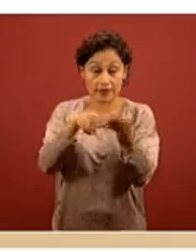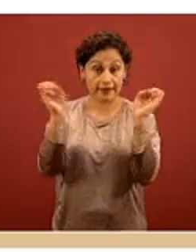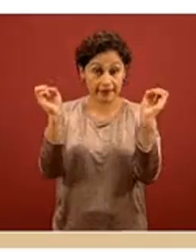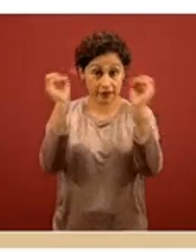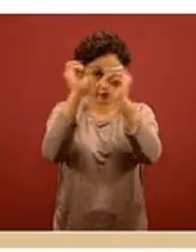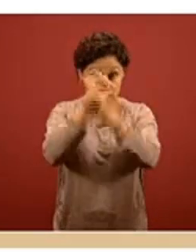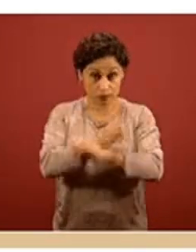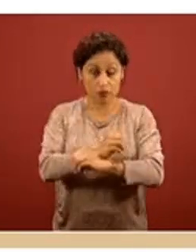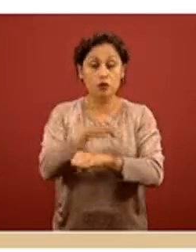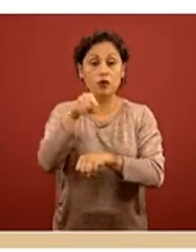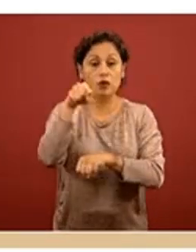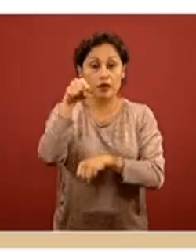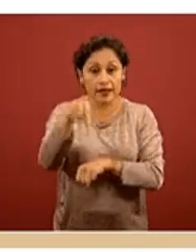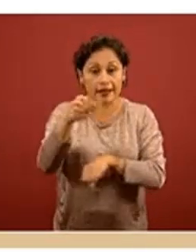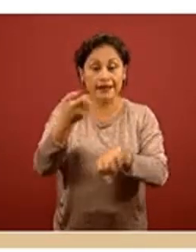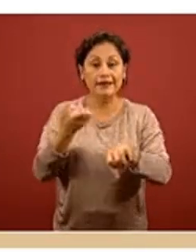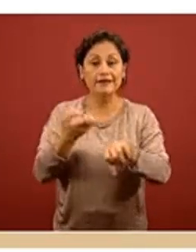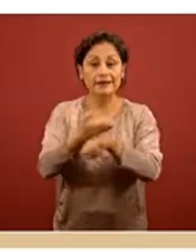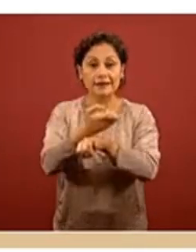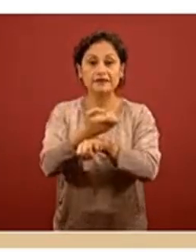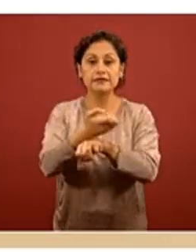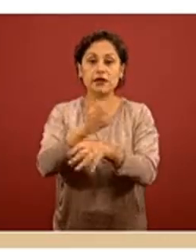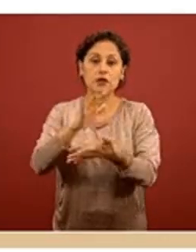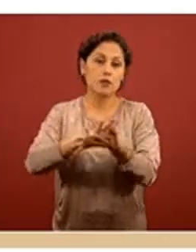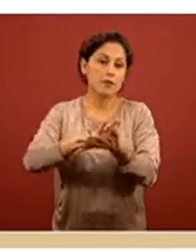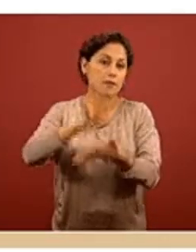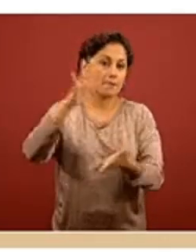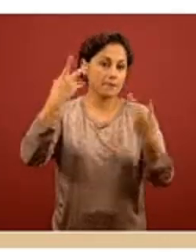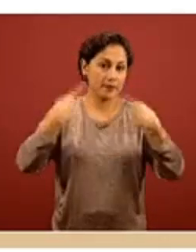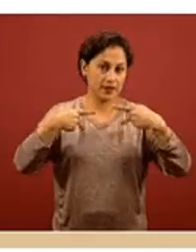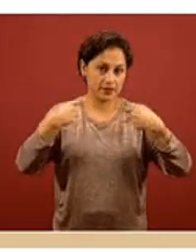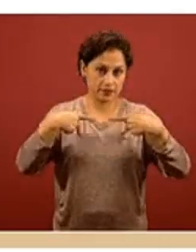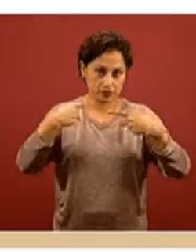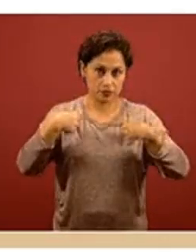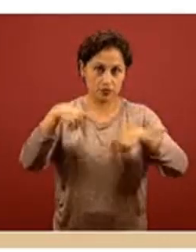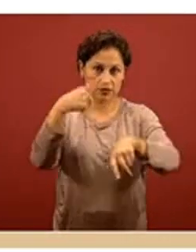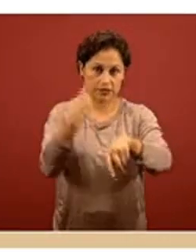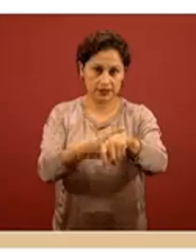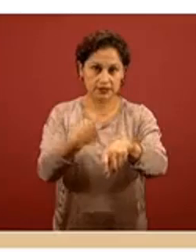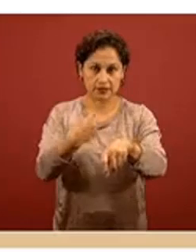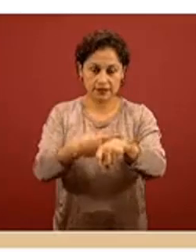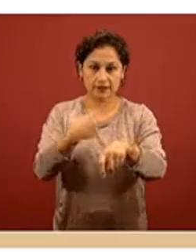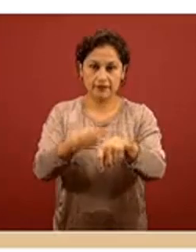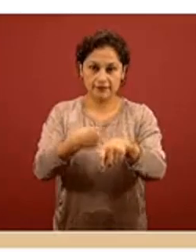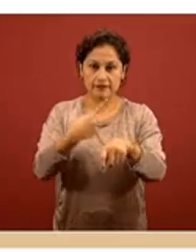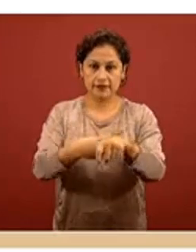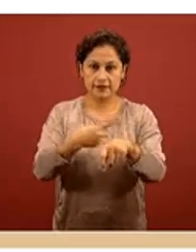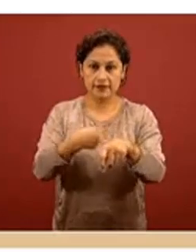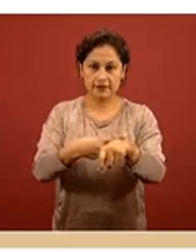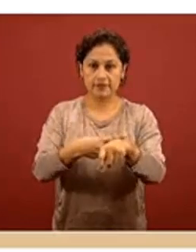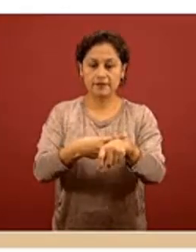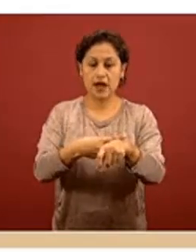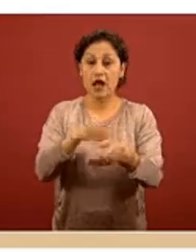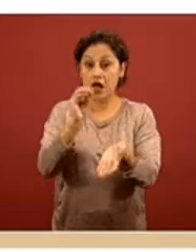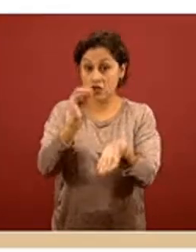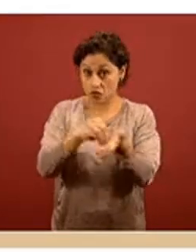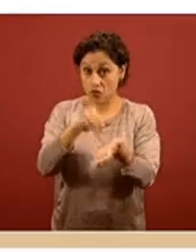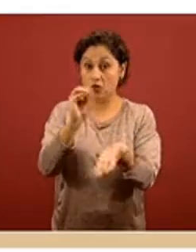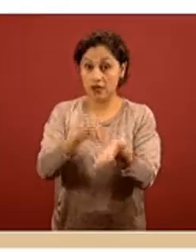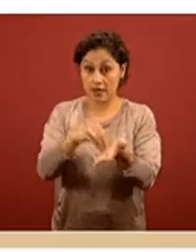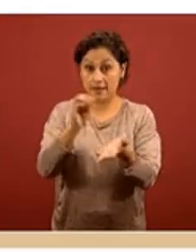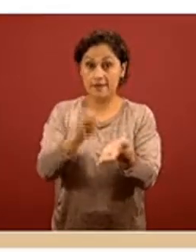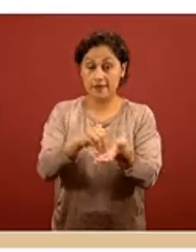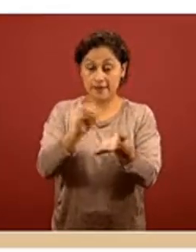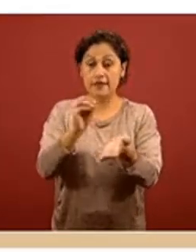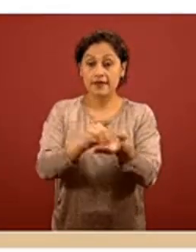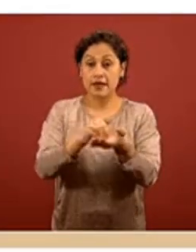son los estados que tienen la mayor tasa de incidencia de la epidemia activa, es decir, de los casos